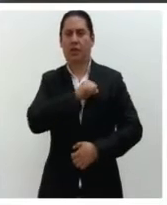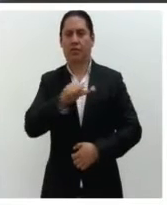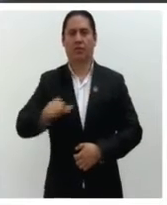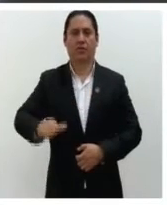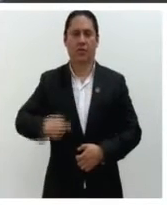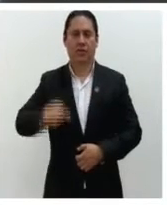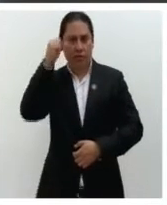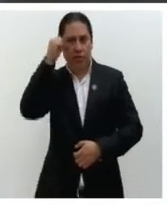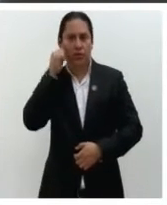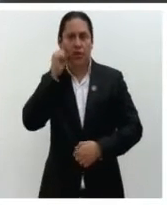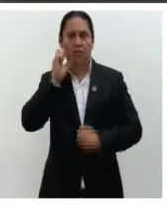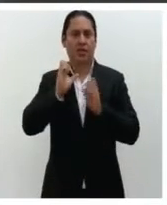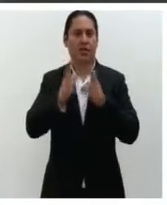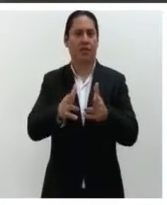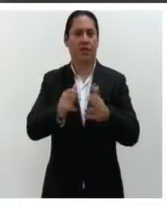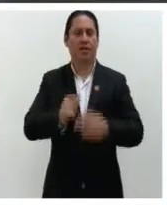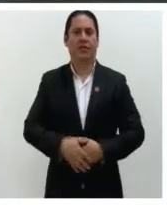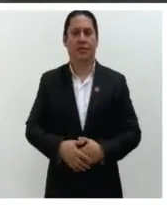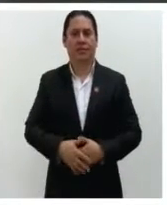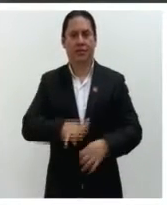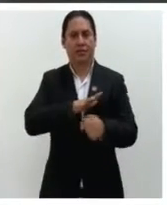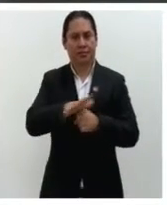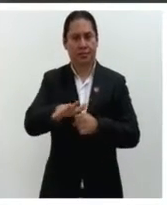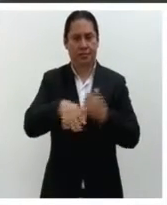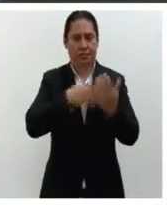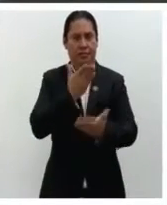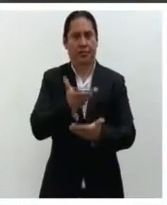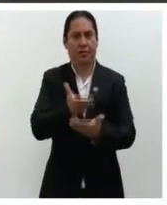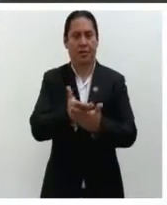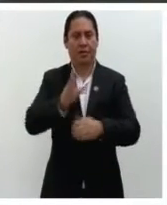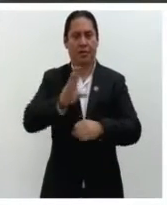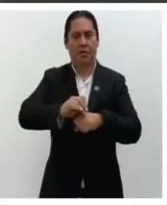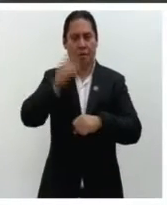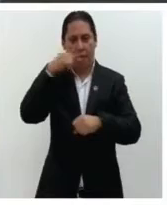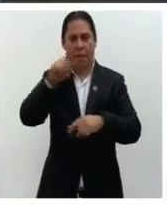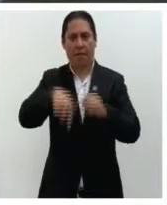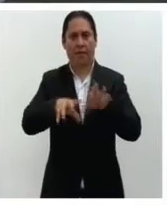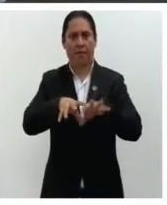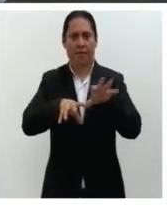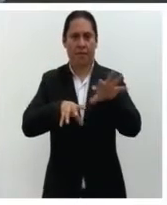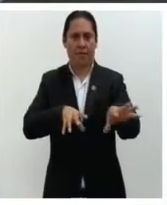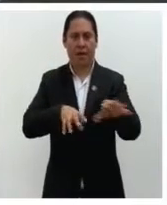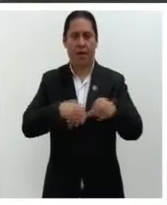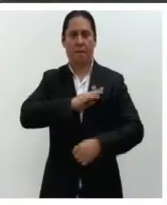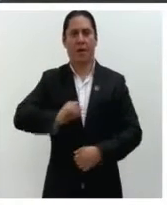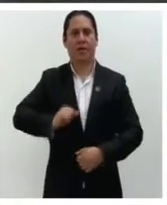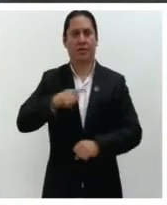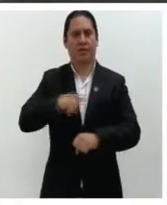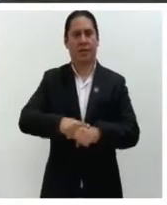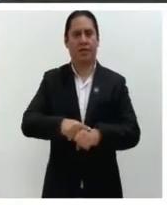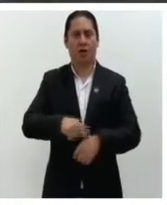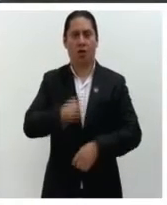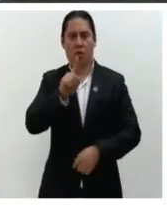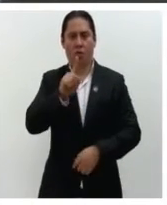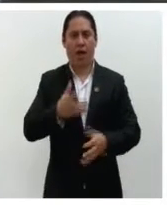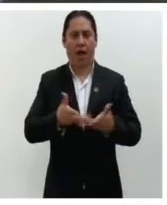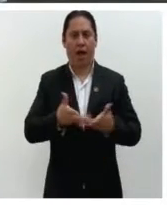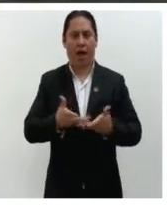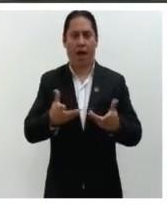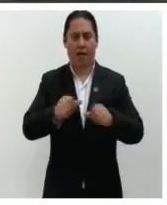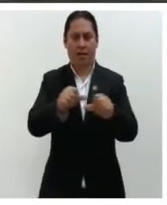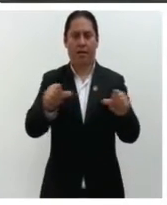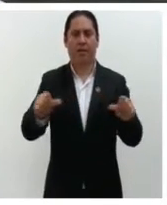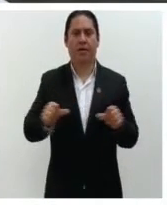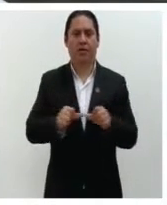Ayuntamiento de Suchiapa, Chiapas, por medio del cual solicita autorización para desincorporar del patrimonio municipal una superficie de terreno